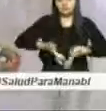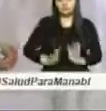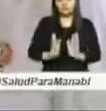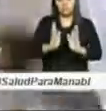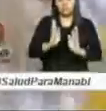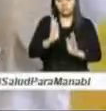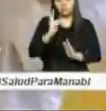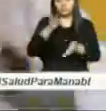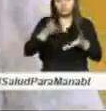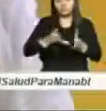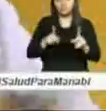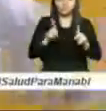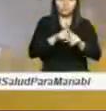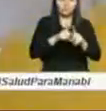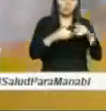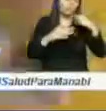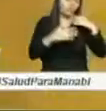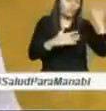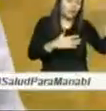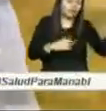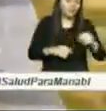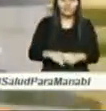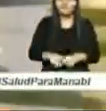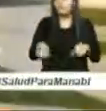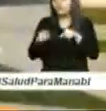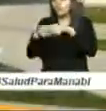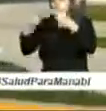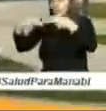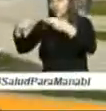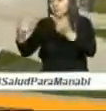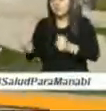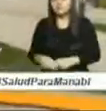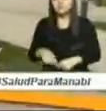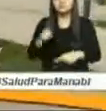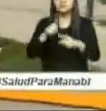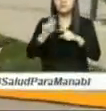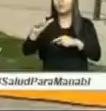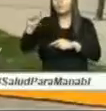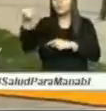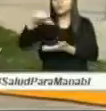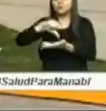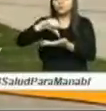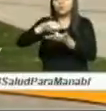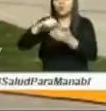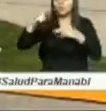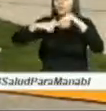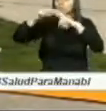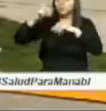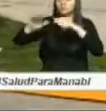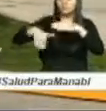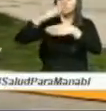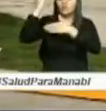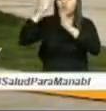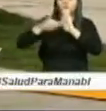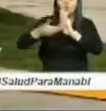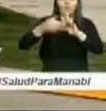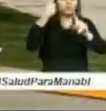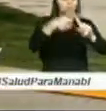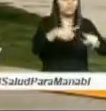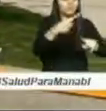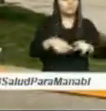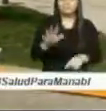estar, qué sé yo, en Guaranda, el mismo va a estar en Huaquillas. No se trata de cada vez inventar el agua tibia, eso es ineficiente. Hemos construido en